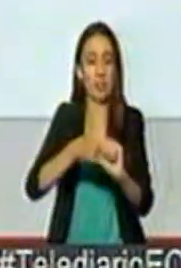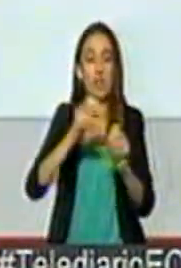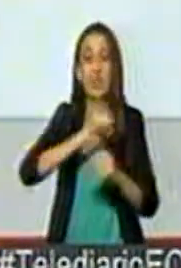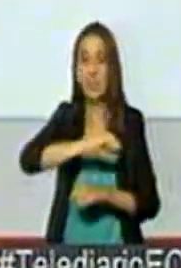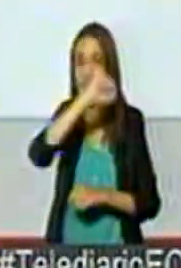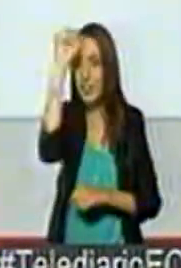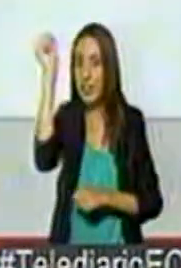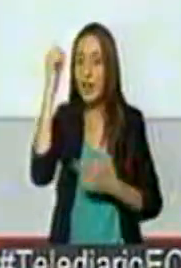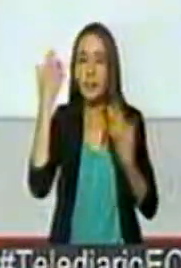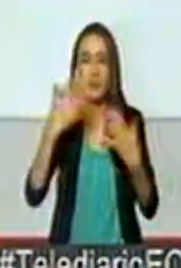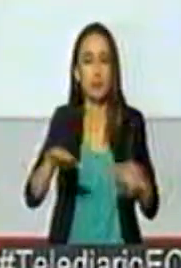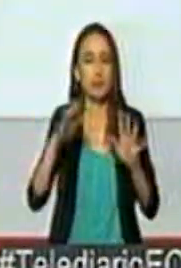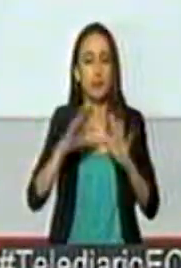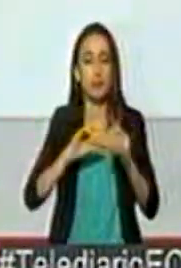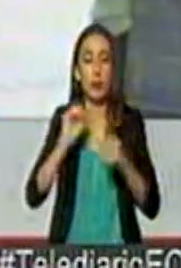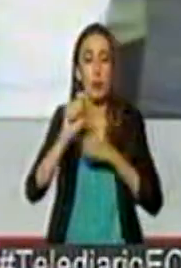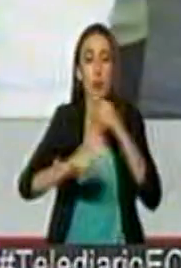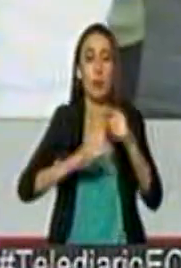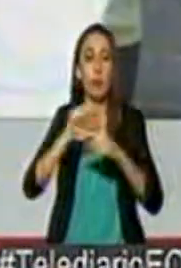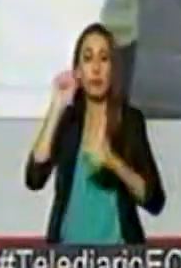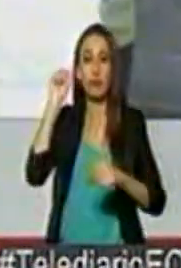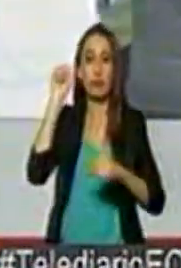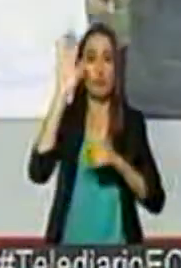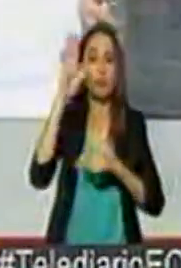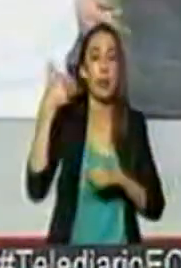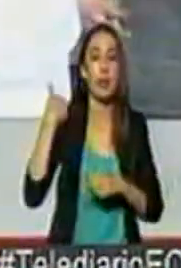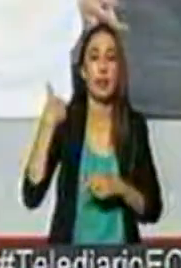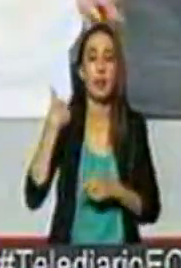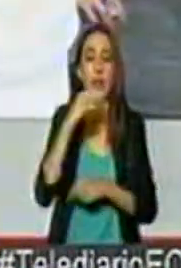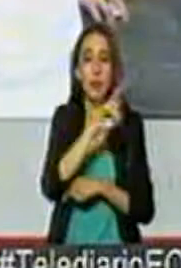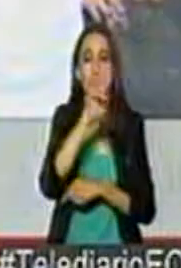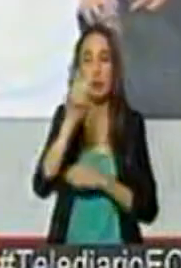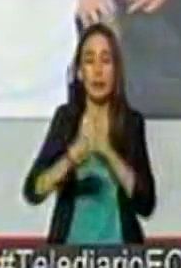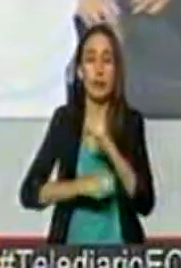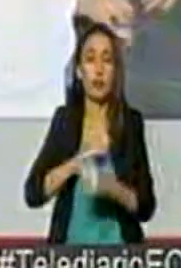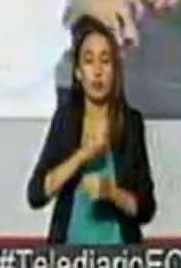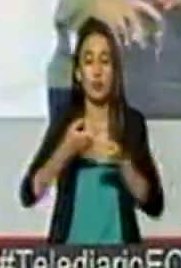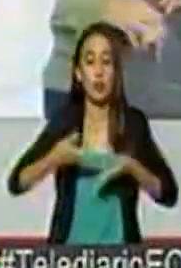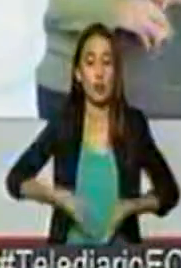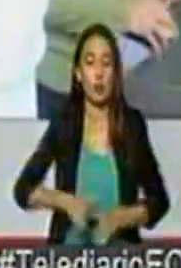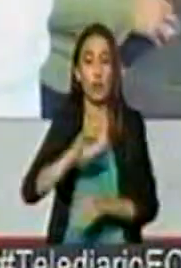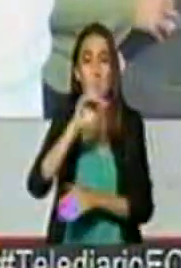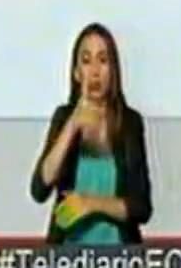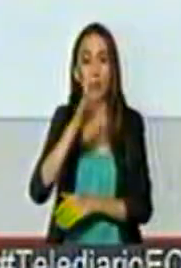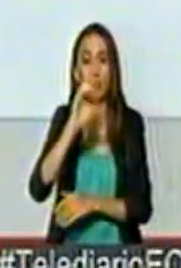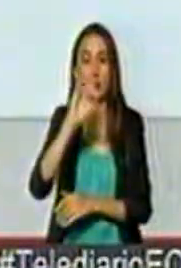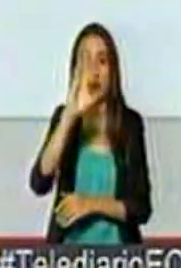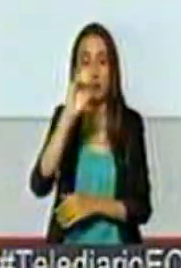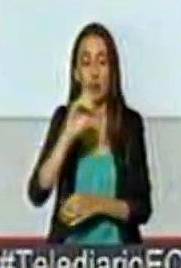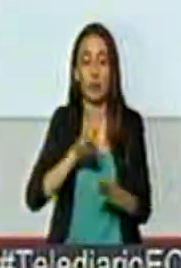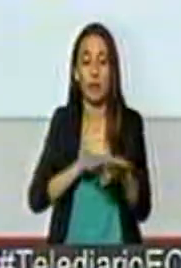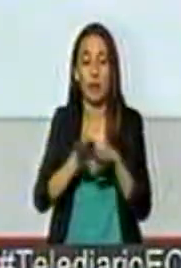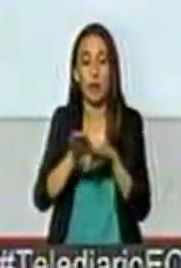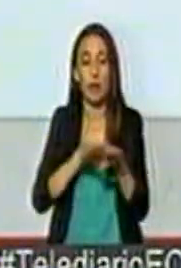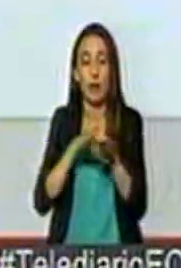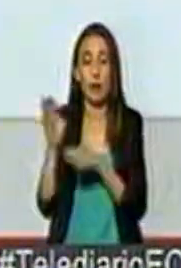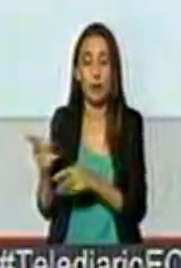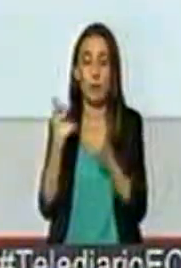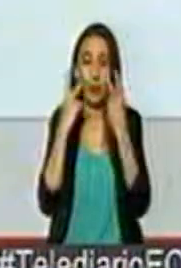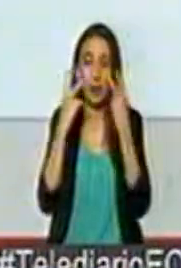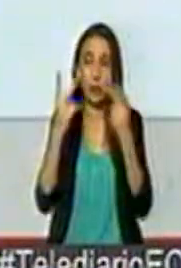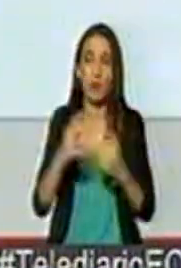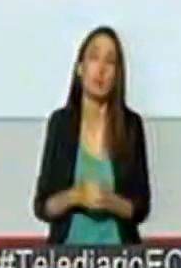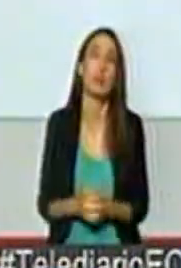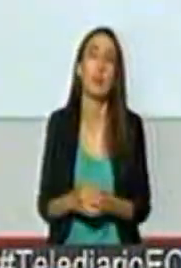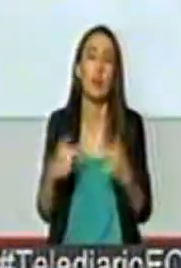un récord en lanzamiento de bala. Tiene 22 años y nació en el Valle del Chota, en el norte del país. Le conocen como el Oso. Llevo